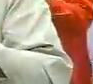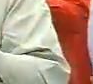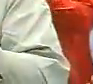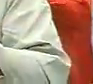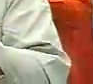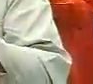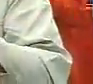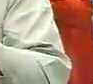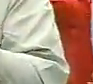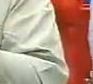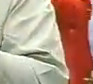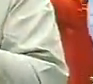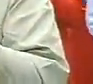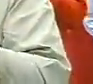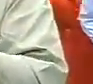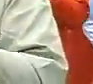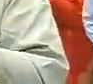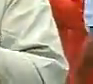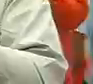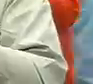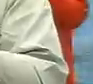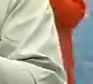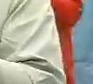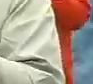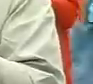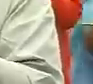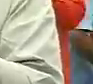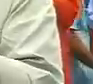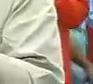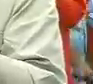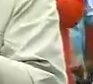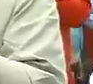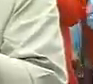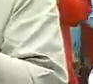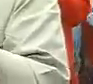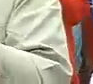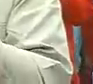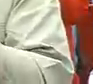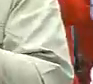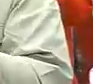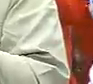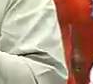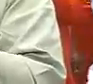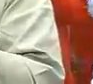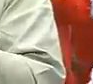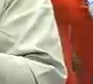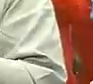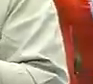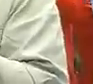del Liceo Bolivariano, de las escuelas bolivarianas, de nuestra Fuerza Armada Nacional.